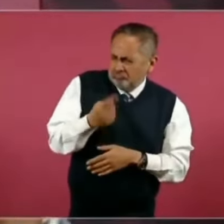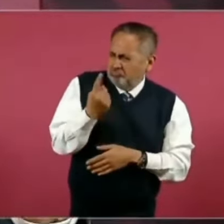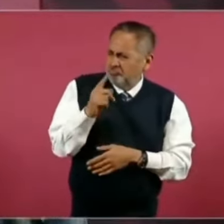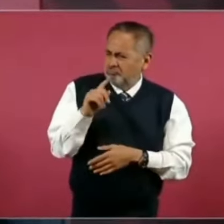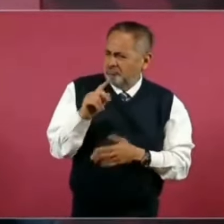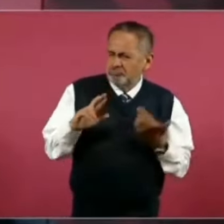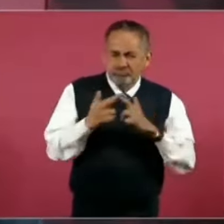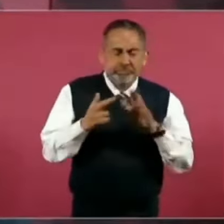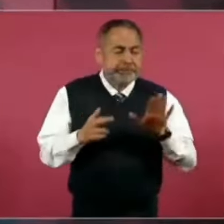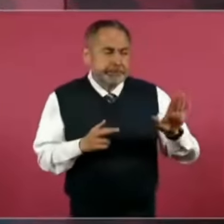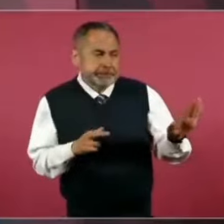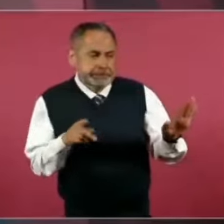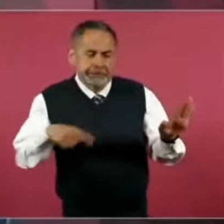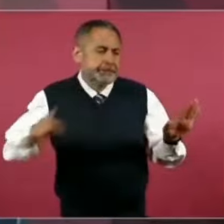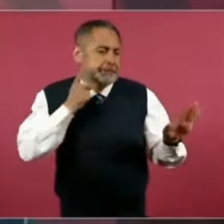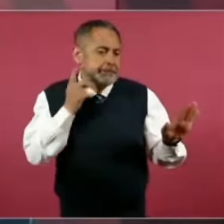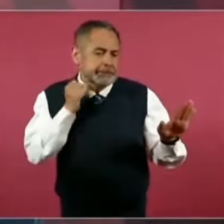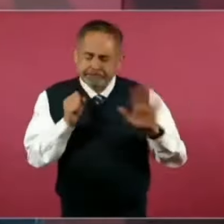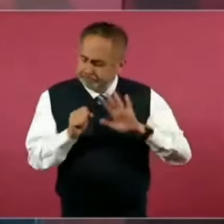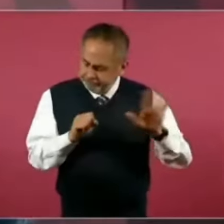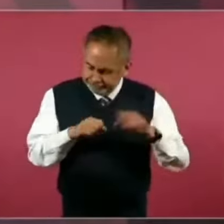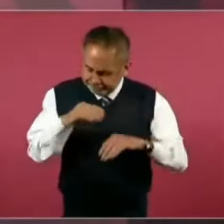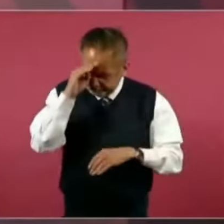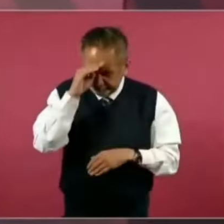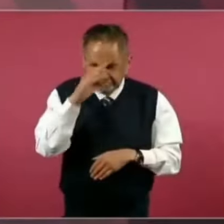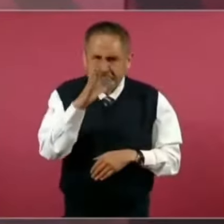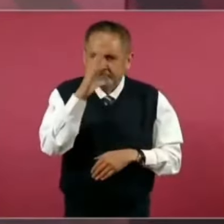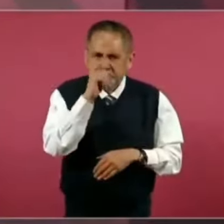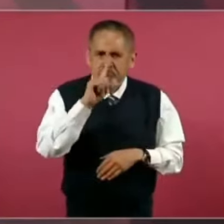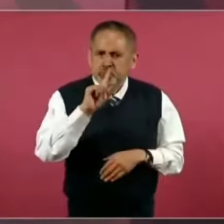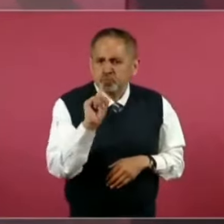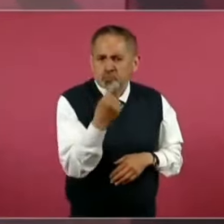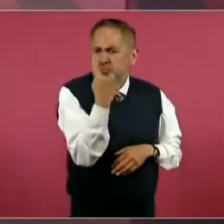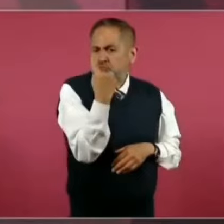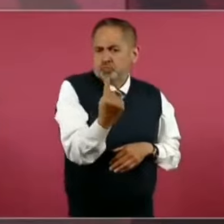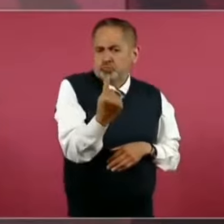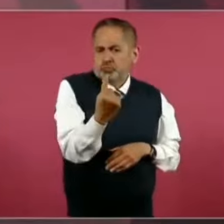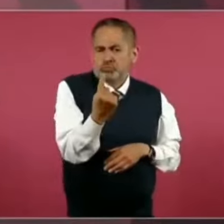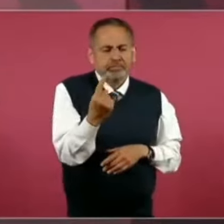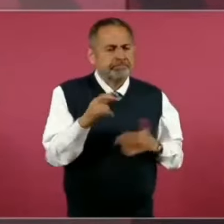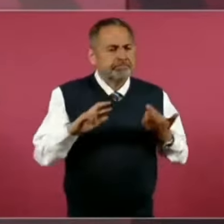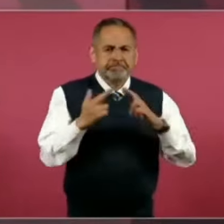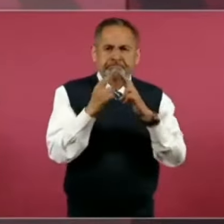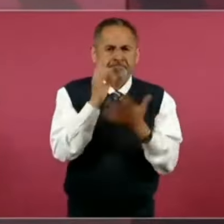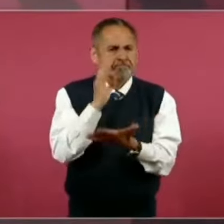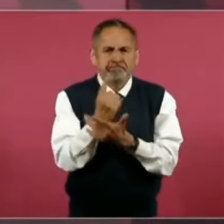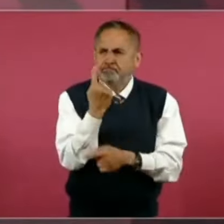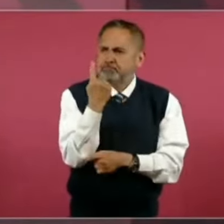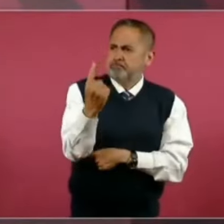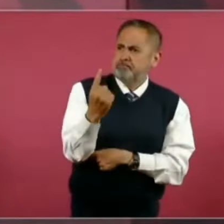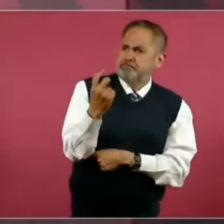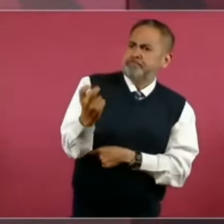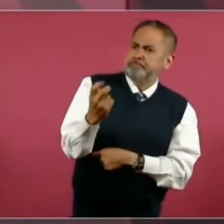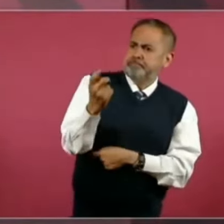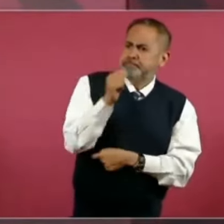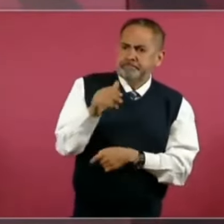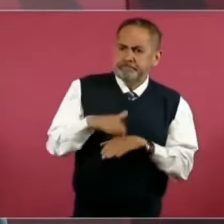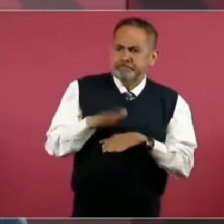Y el planteamiento de los liberales es, no puede haber una religión única,